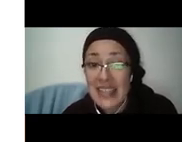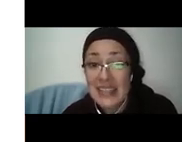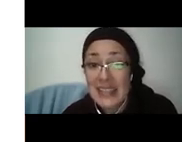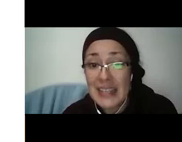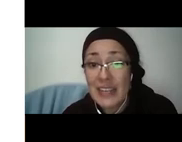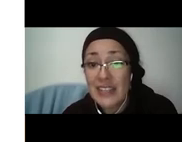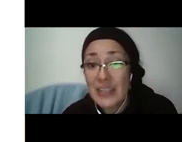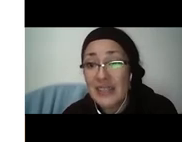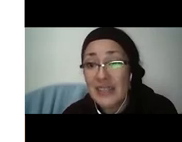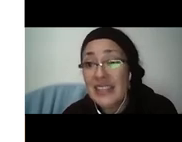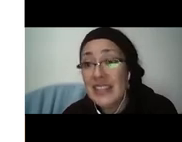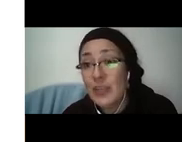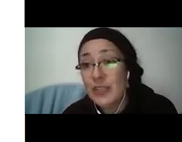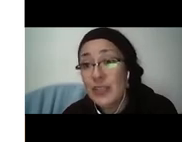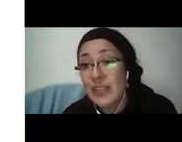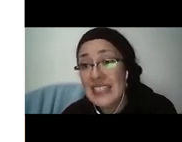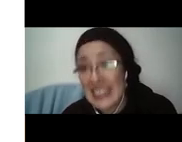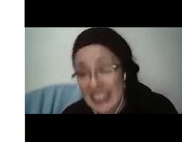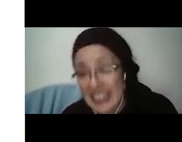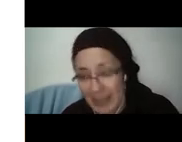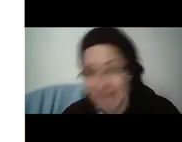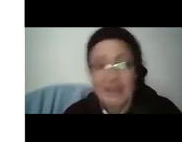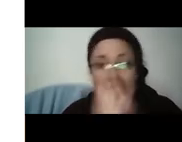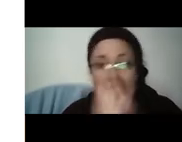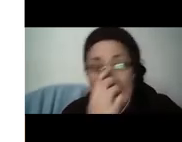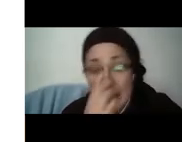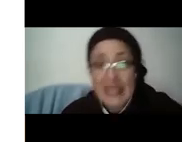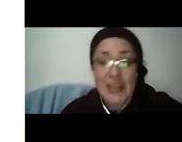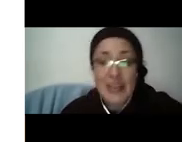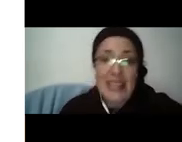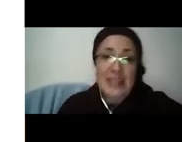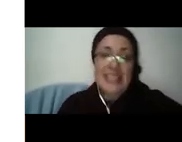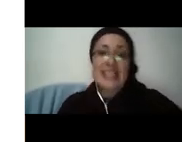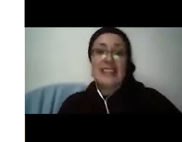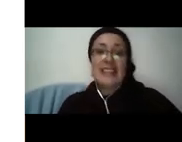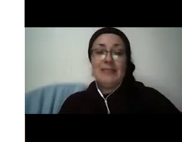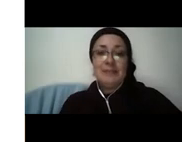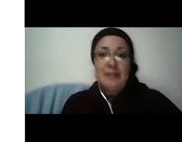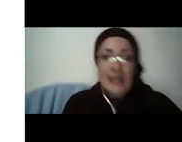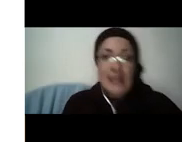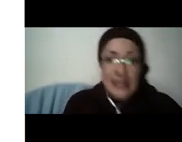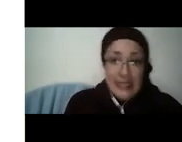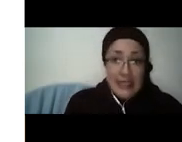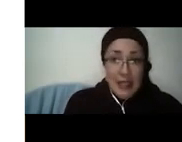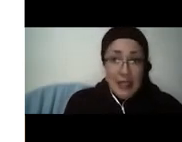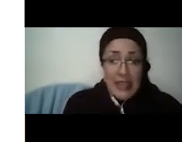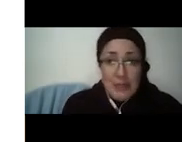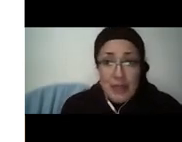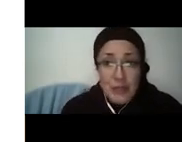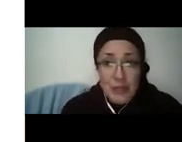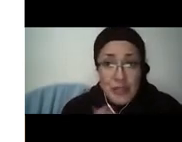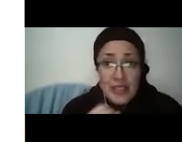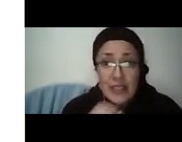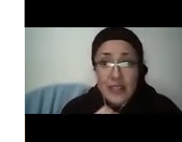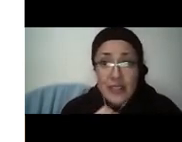limpia de manera continua las 24 horas del día. Si pasamos a la lámina siguiente, ahí